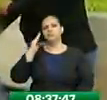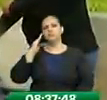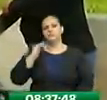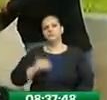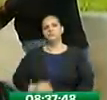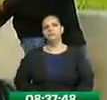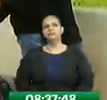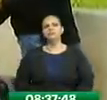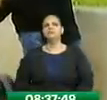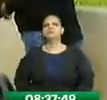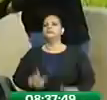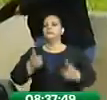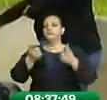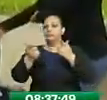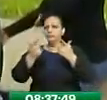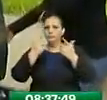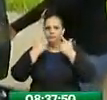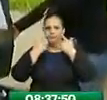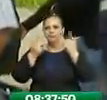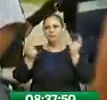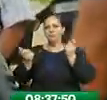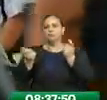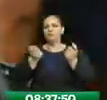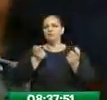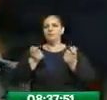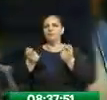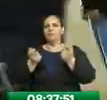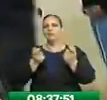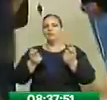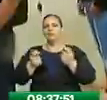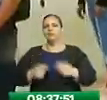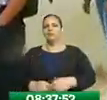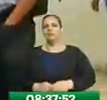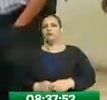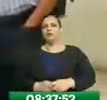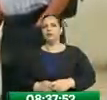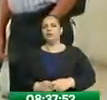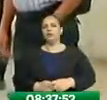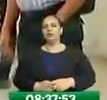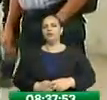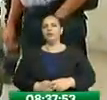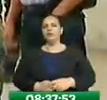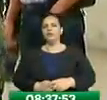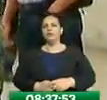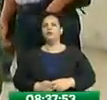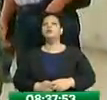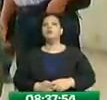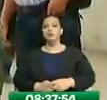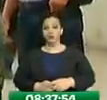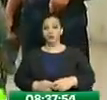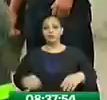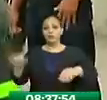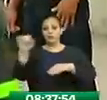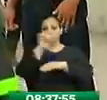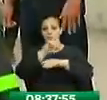manteniéndose el control en lo que respecta al tránsito de los vehículos que tienen el pico y placa,